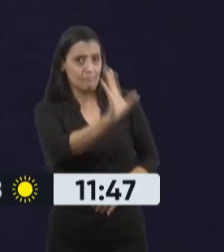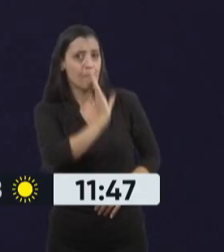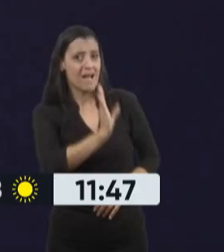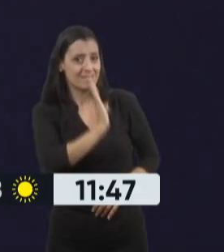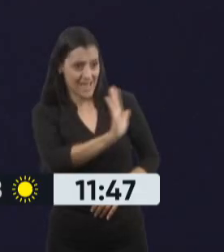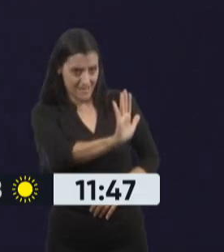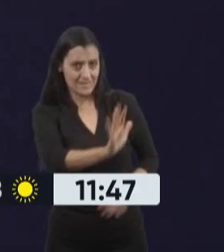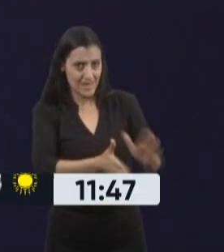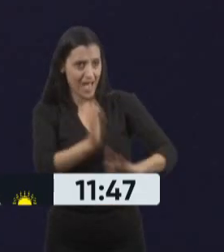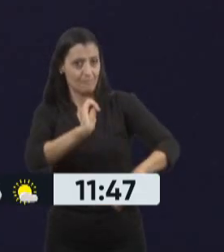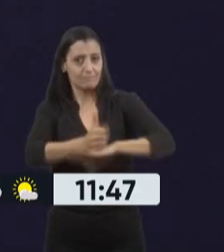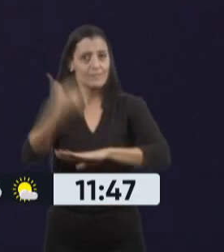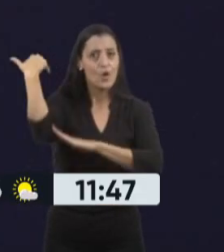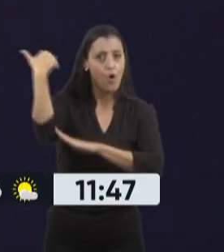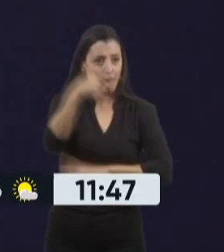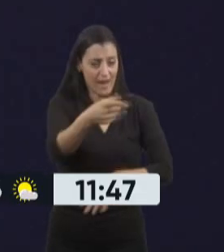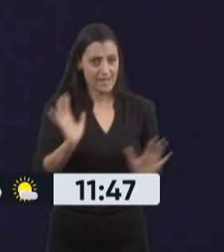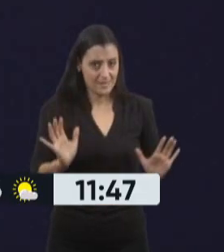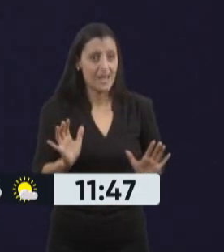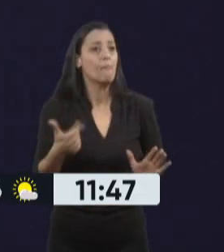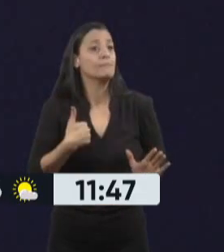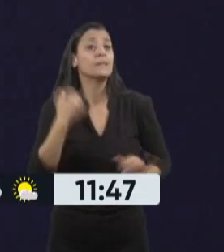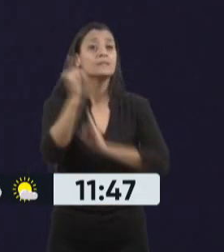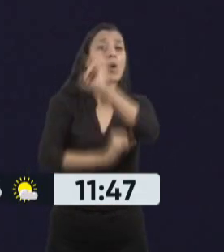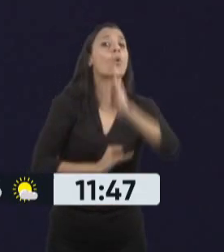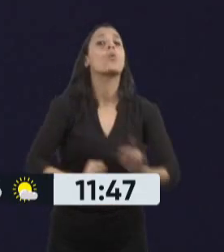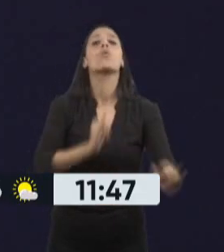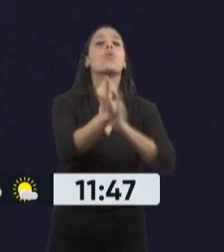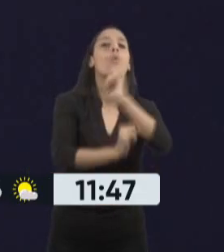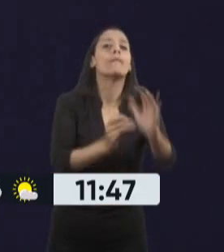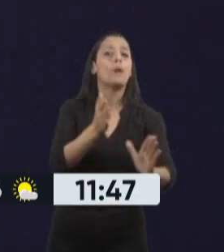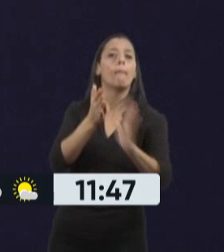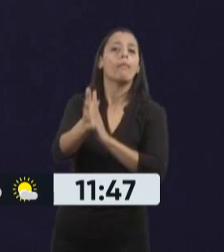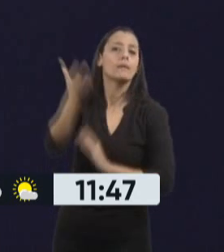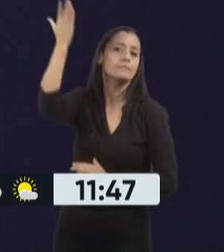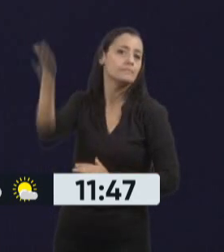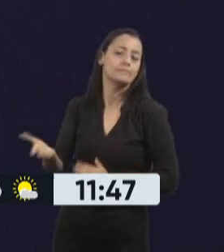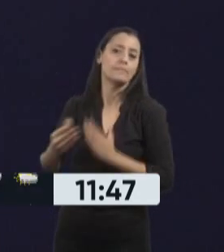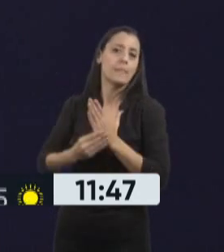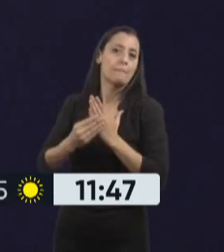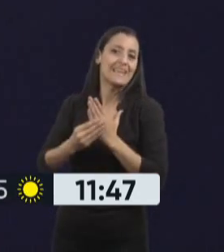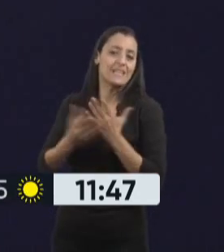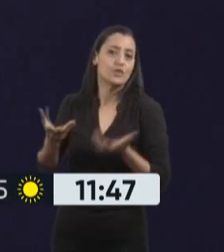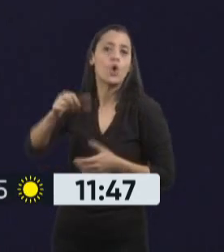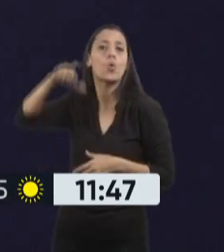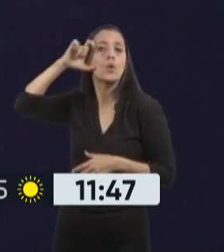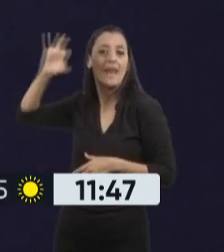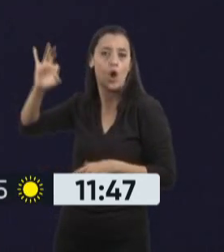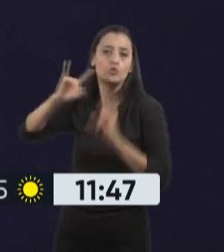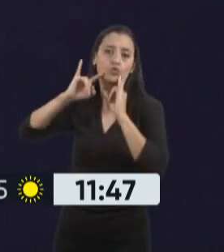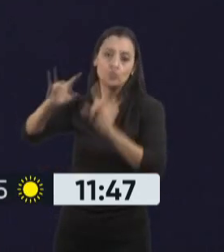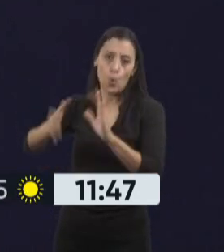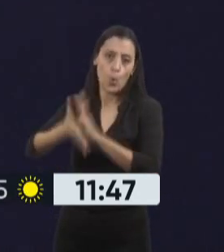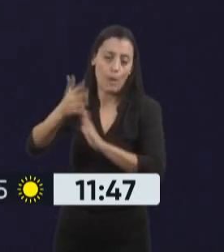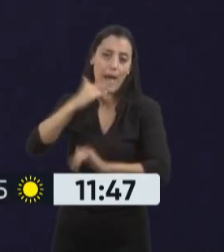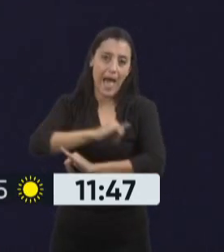de paciencia, así no le quito la novedad al ministro Cunio.